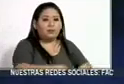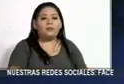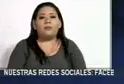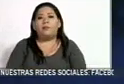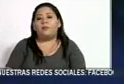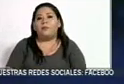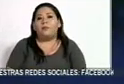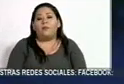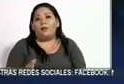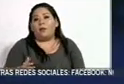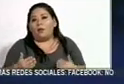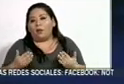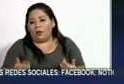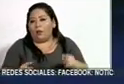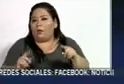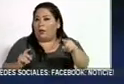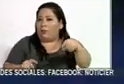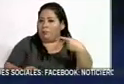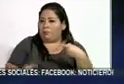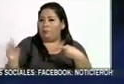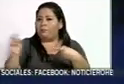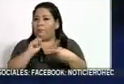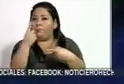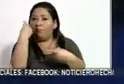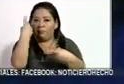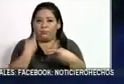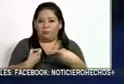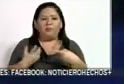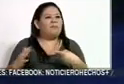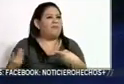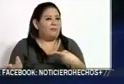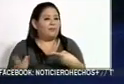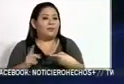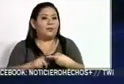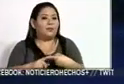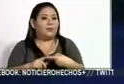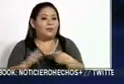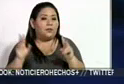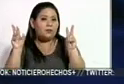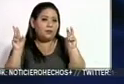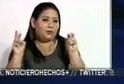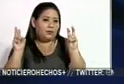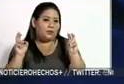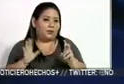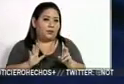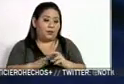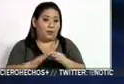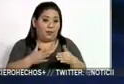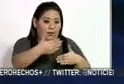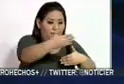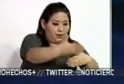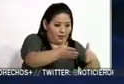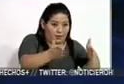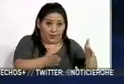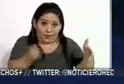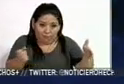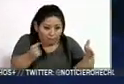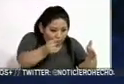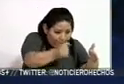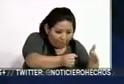Bueno, en cuanto a la primera pregunta es respecto al... ¿Al aislamiento? ¿Al